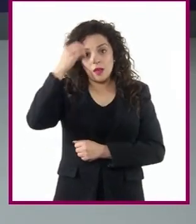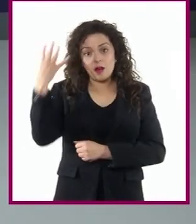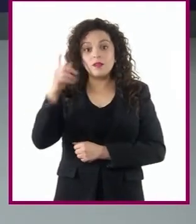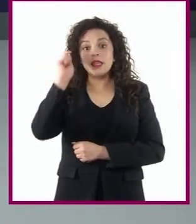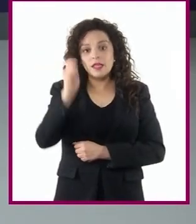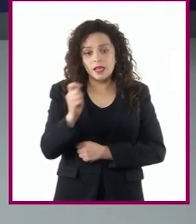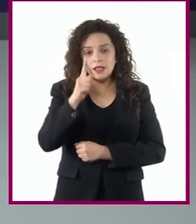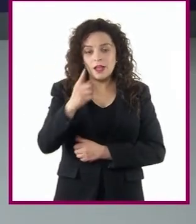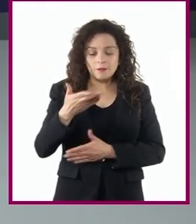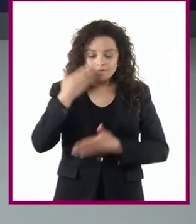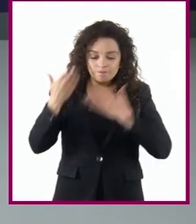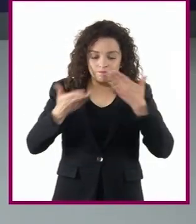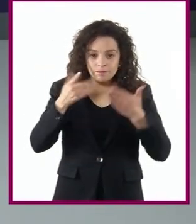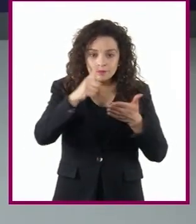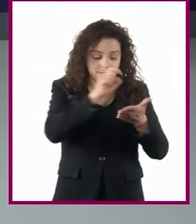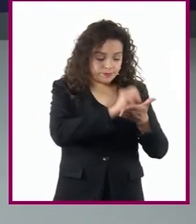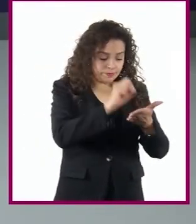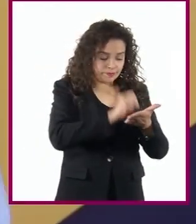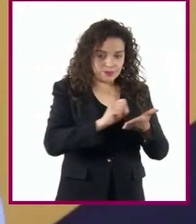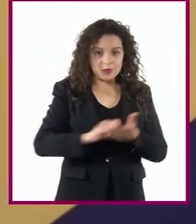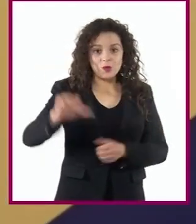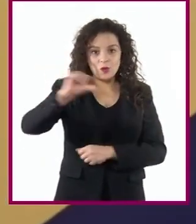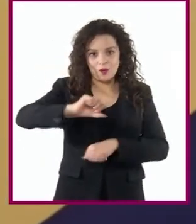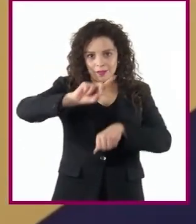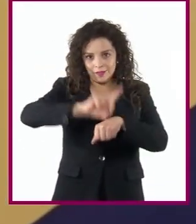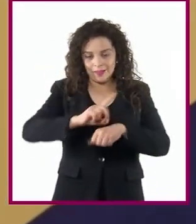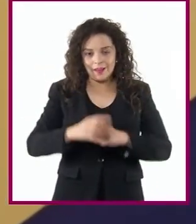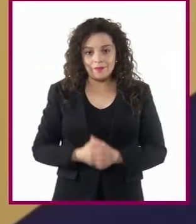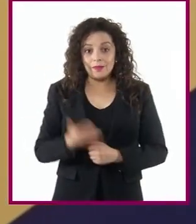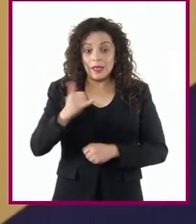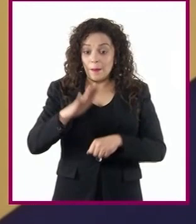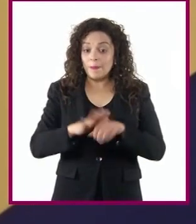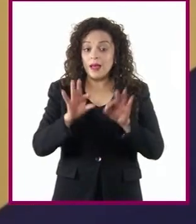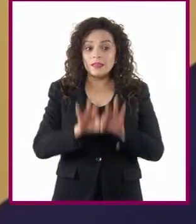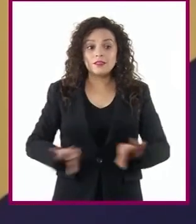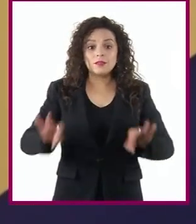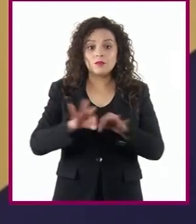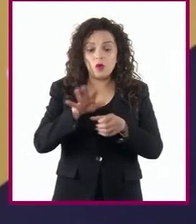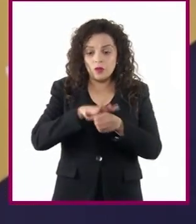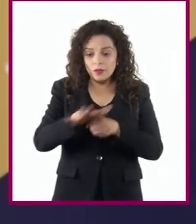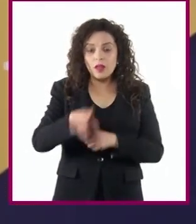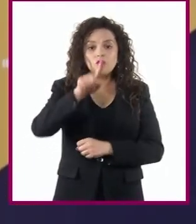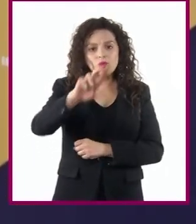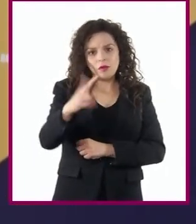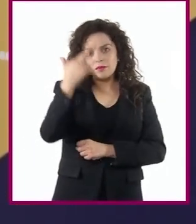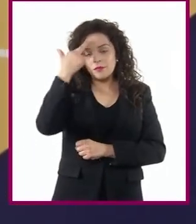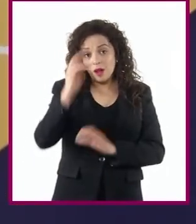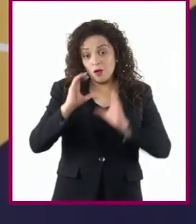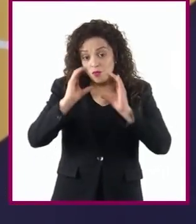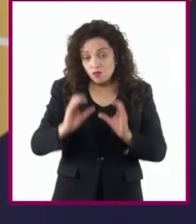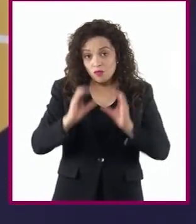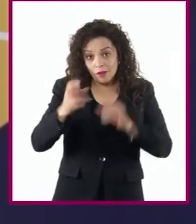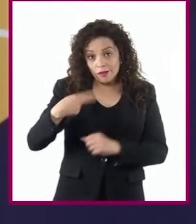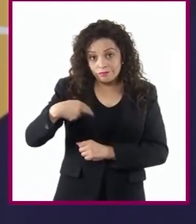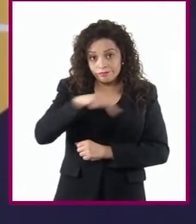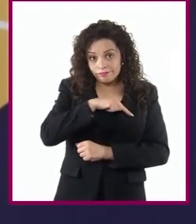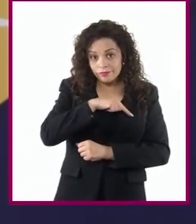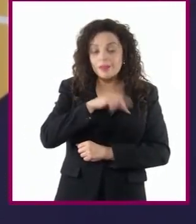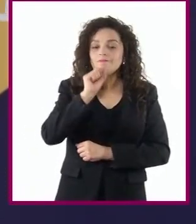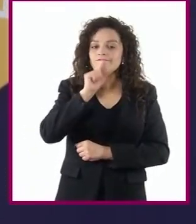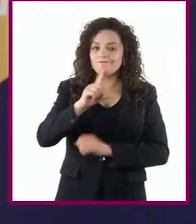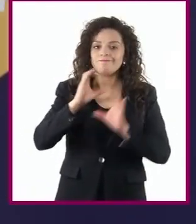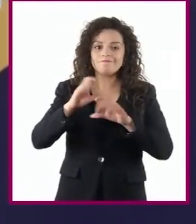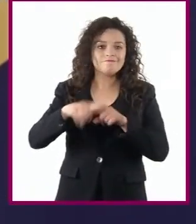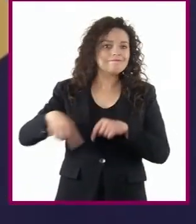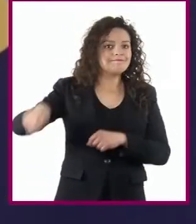repaso de las notas que apuntaron este día. Y lo más importante, recuerden que cuidándonos a nosotros también, cuidamos